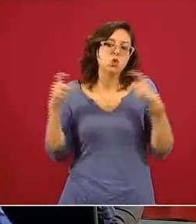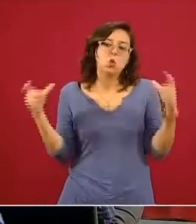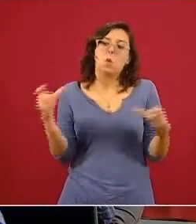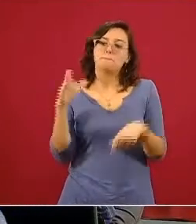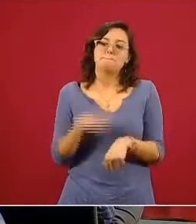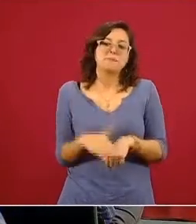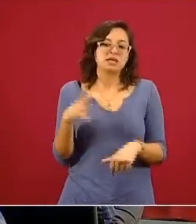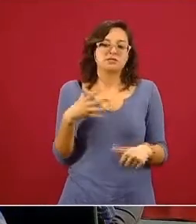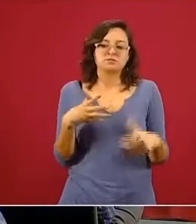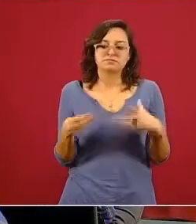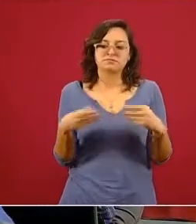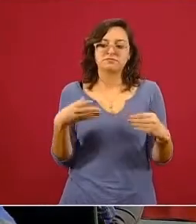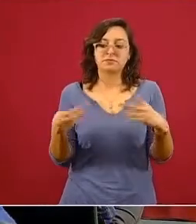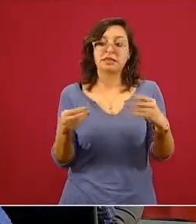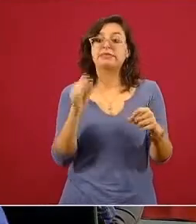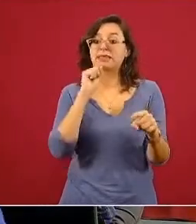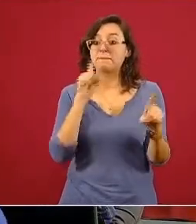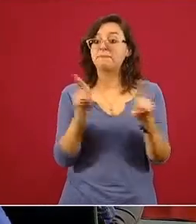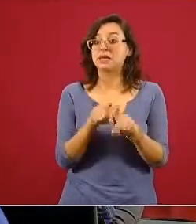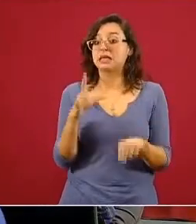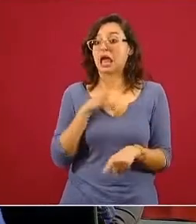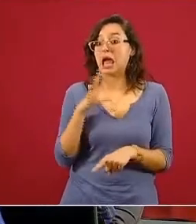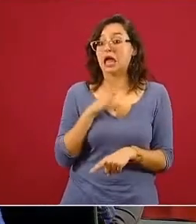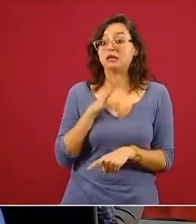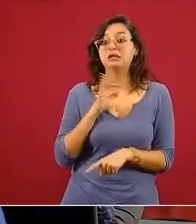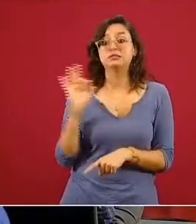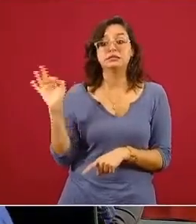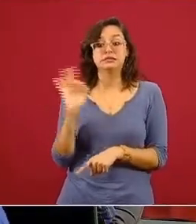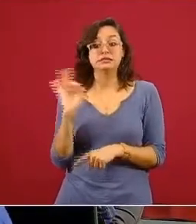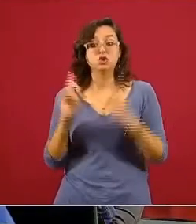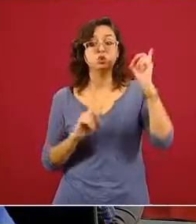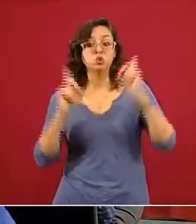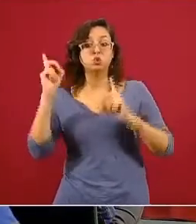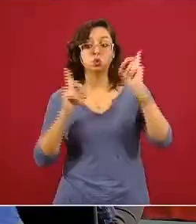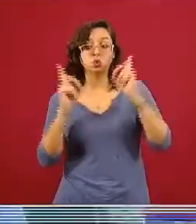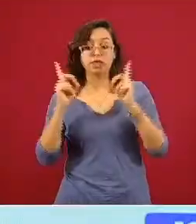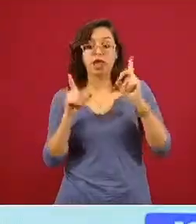de casos aún sospechosos. De hecho, Coahuila tiene todavía